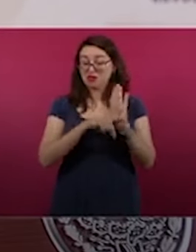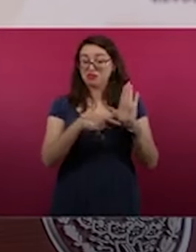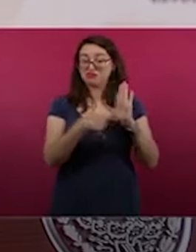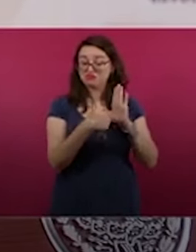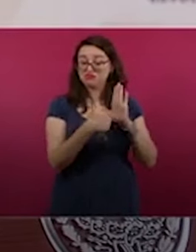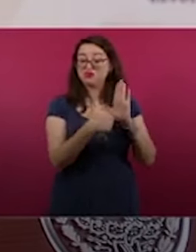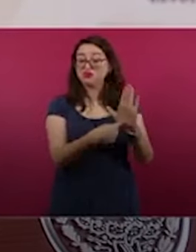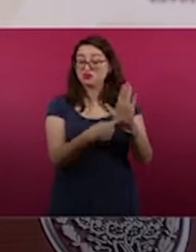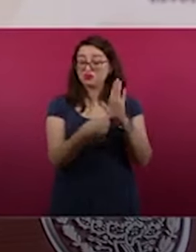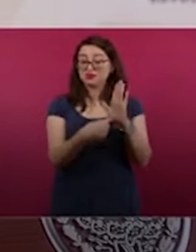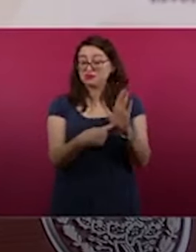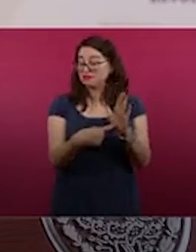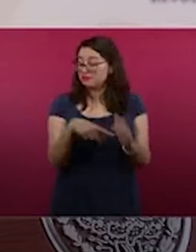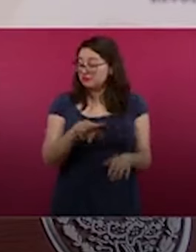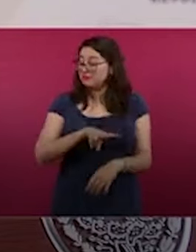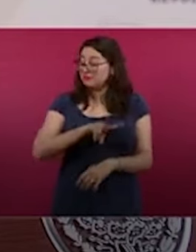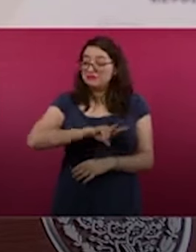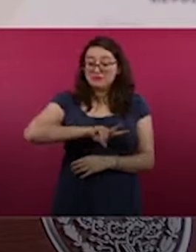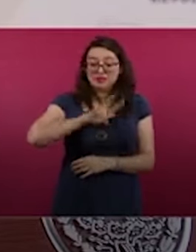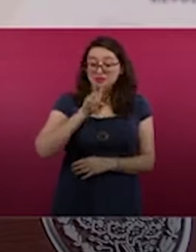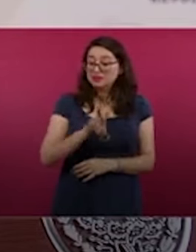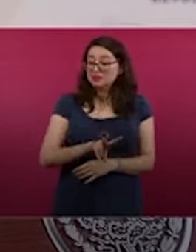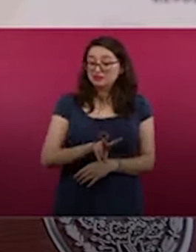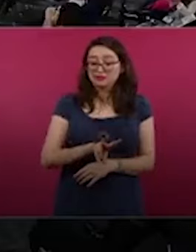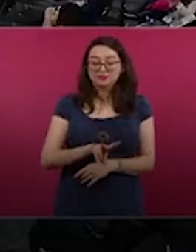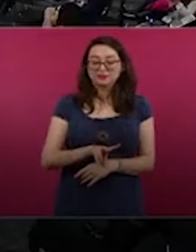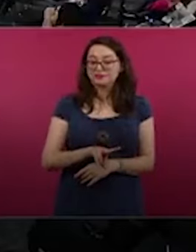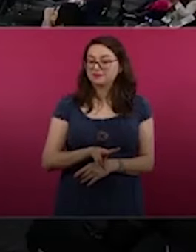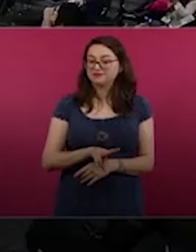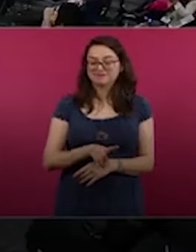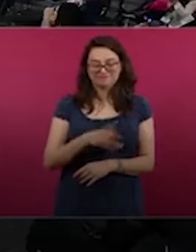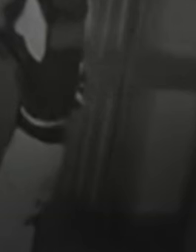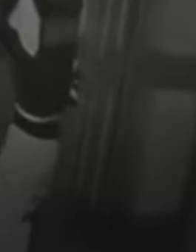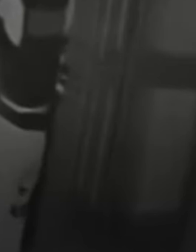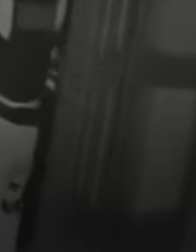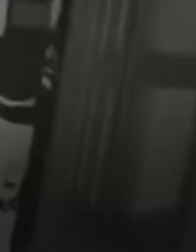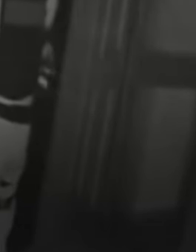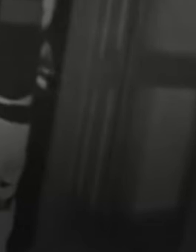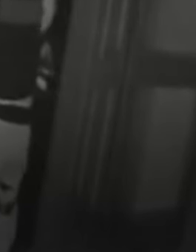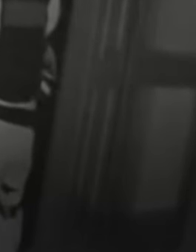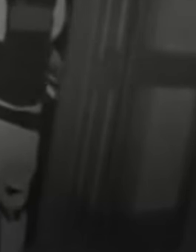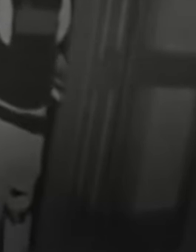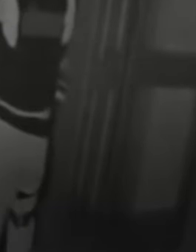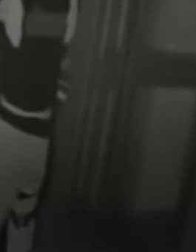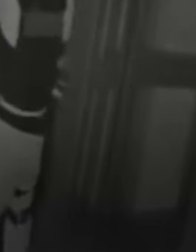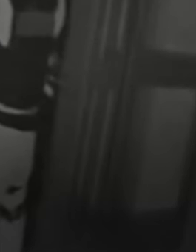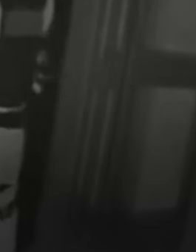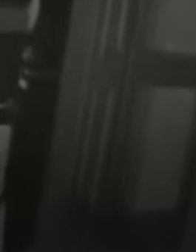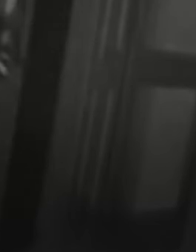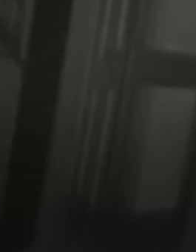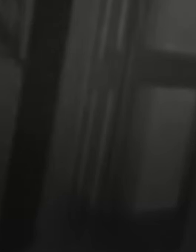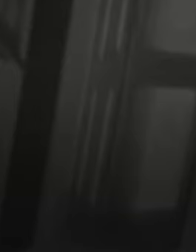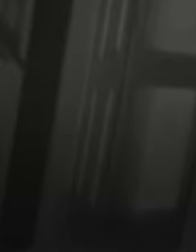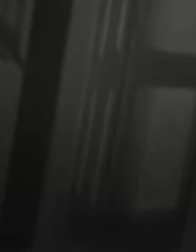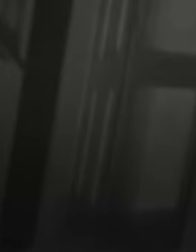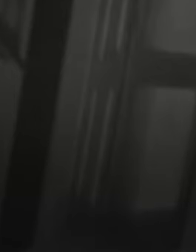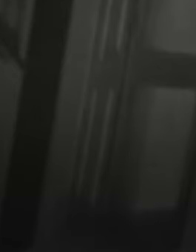escenas muy eh dolorosas del maltrato